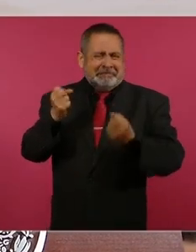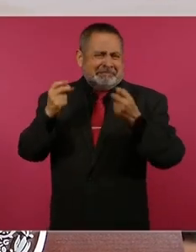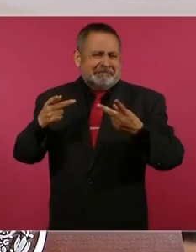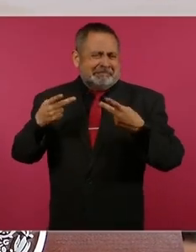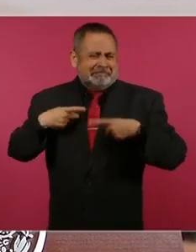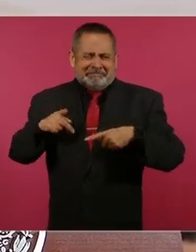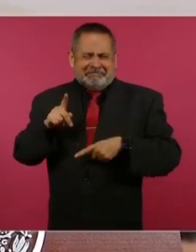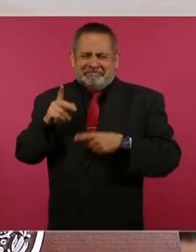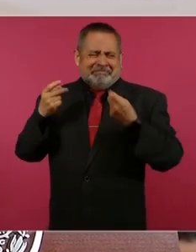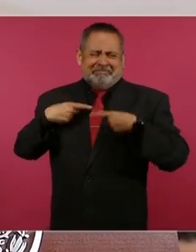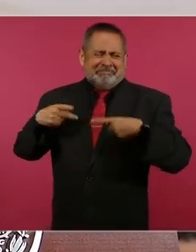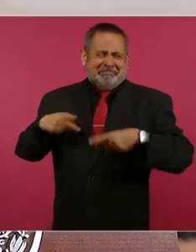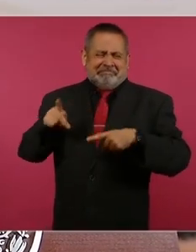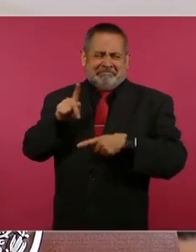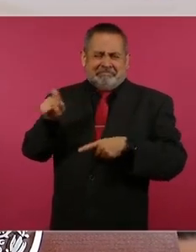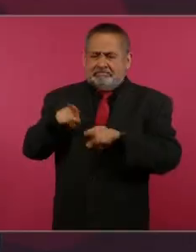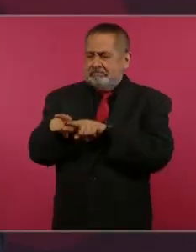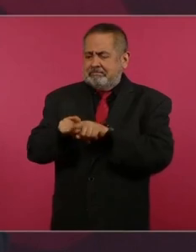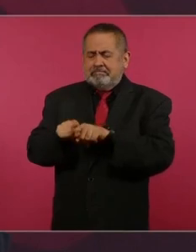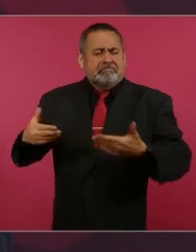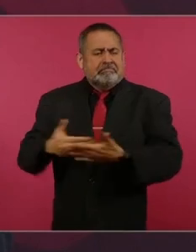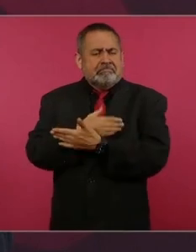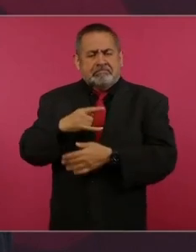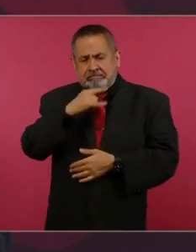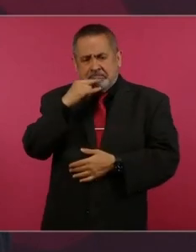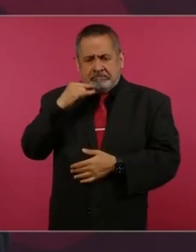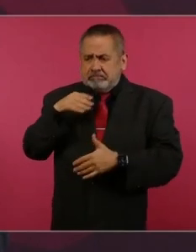cientos de hermanos chilenos,